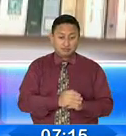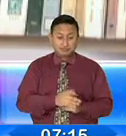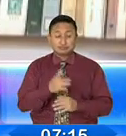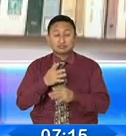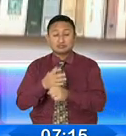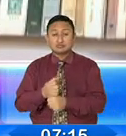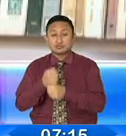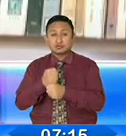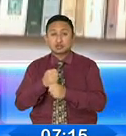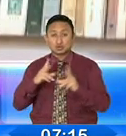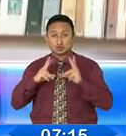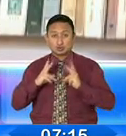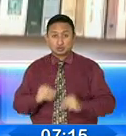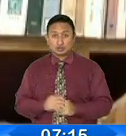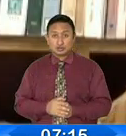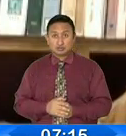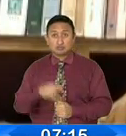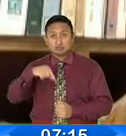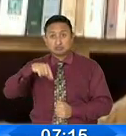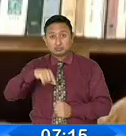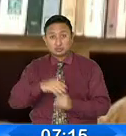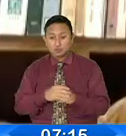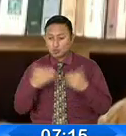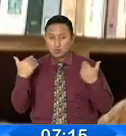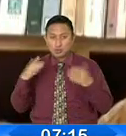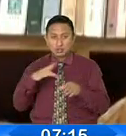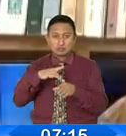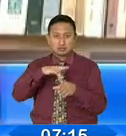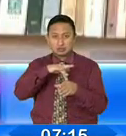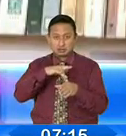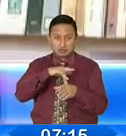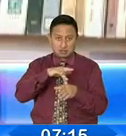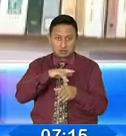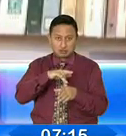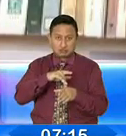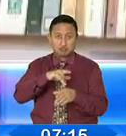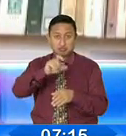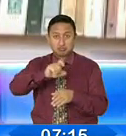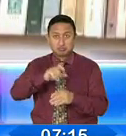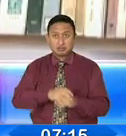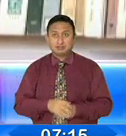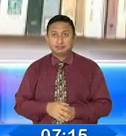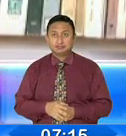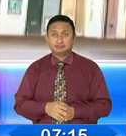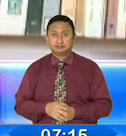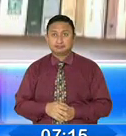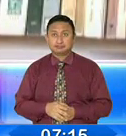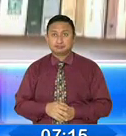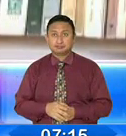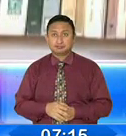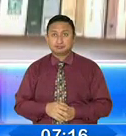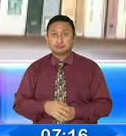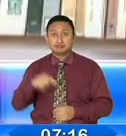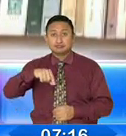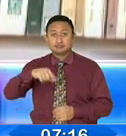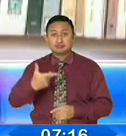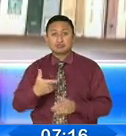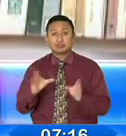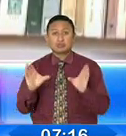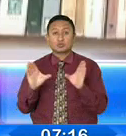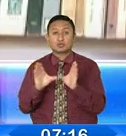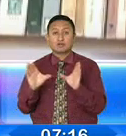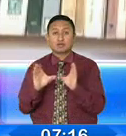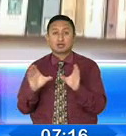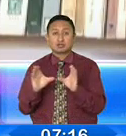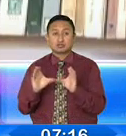de salud que cubra contra todo riesgo a la persona que pueda viajar. Tiene que haber también una certificación